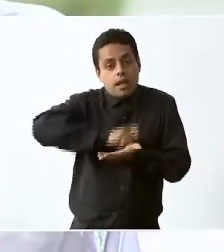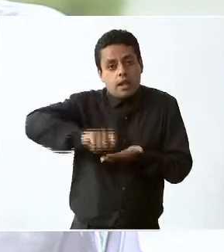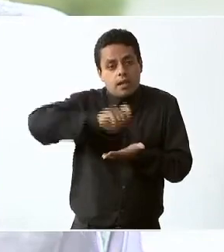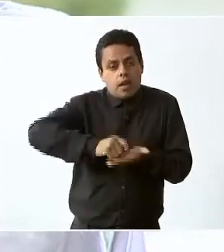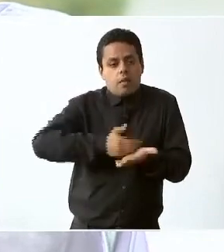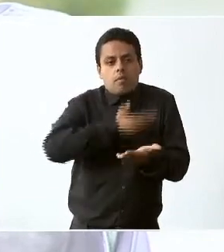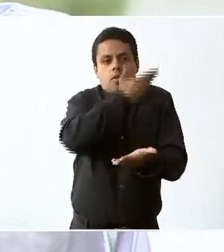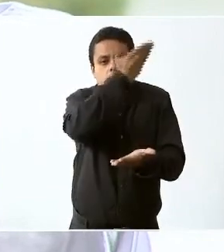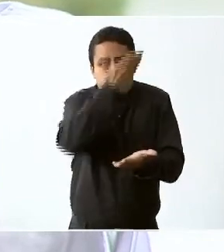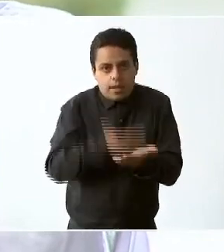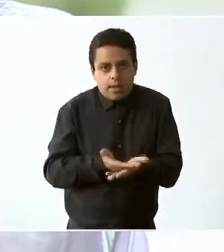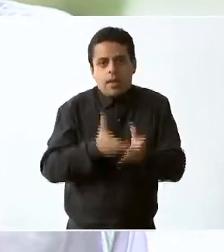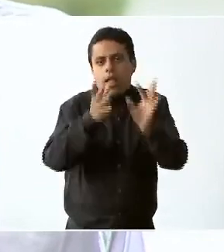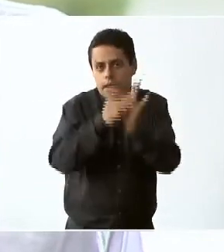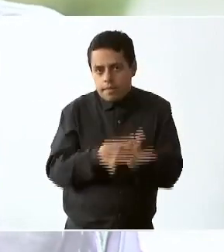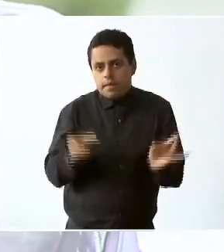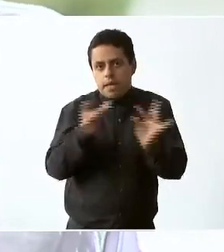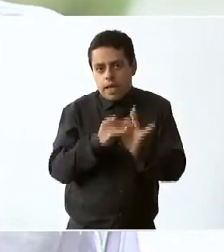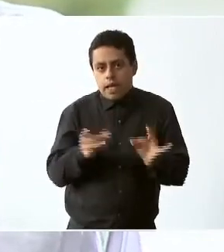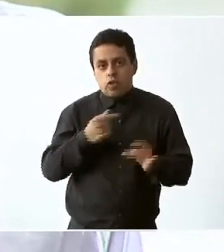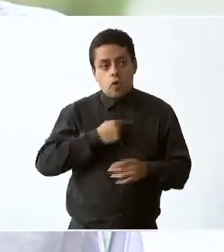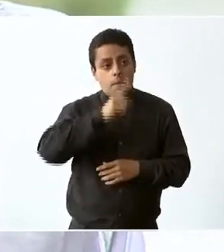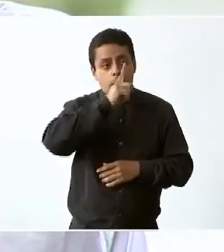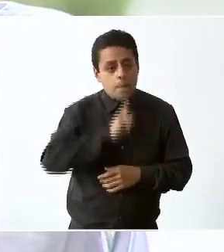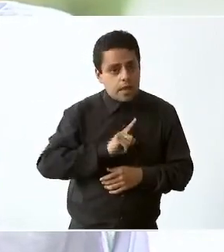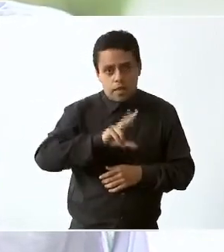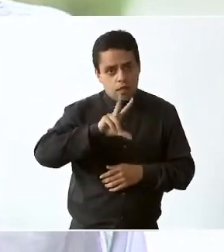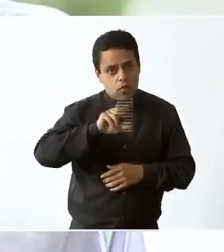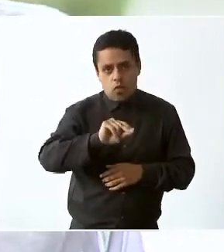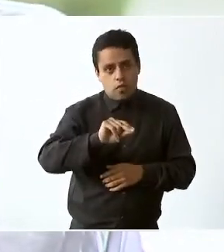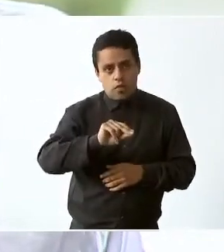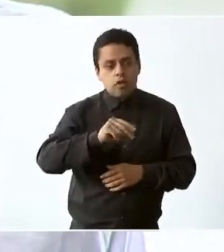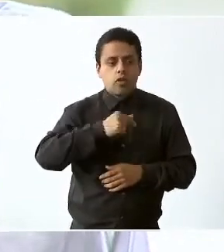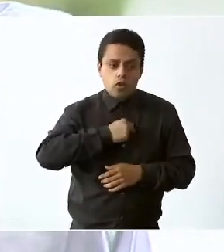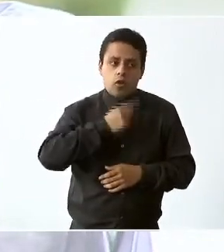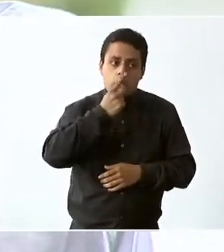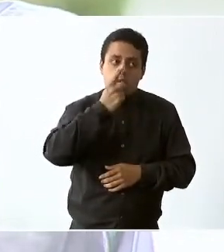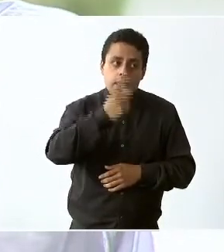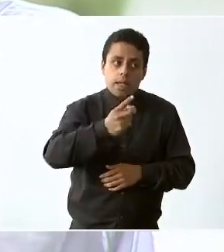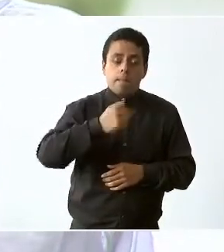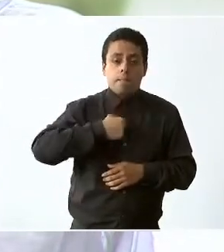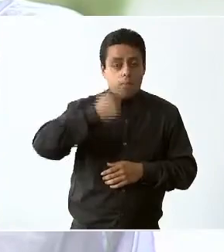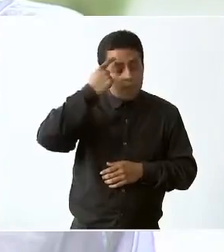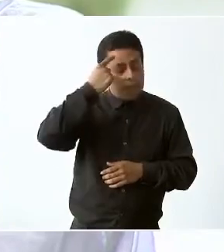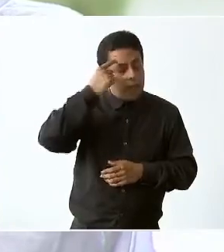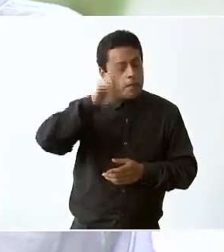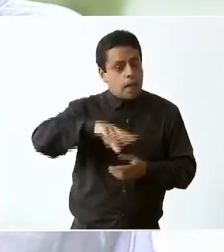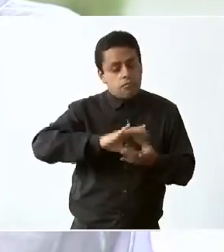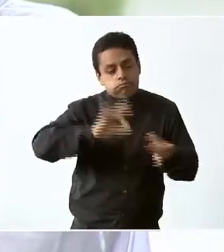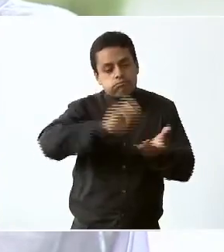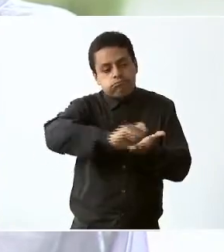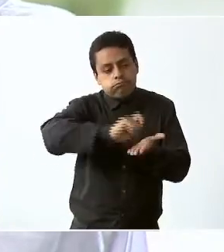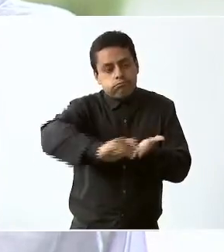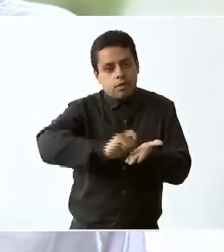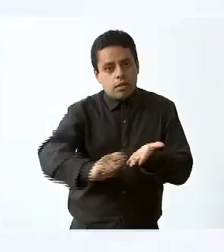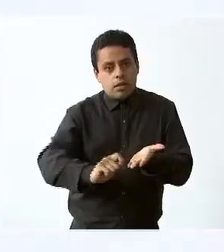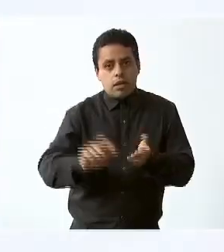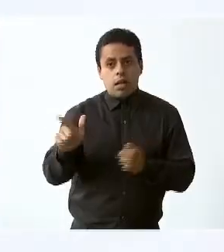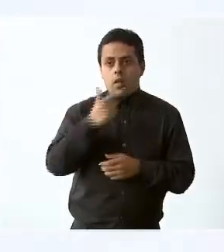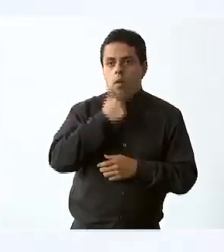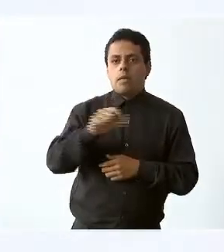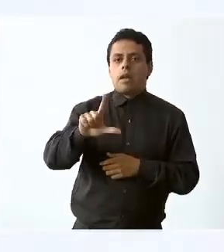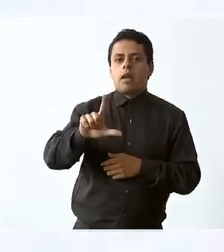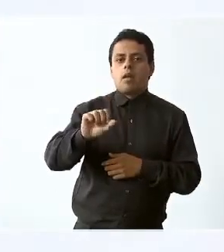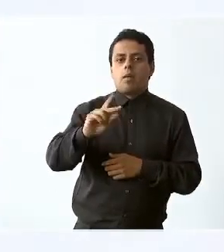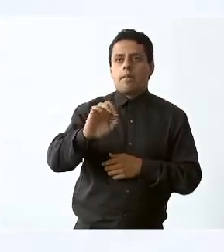se comprometía a no mentir, y las lecciones de la poesía de López Velarde las